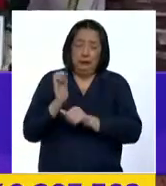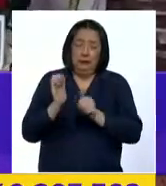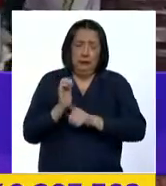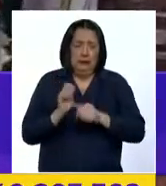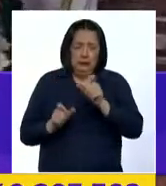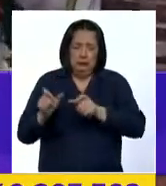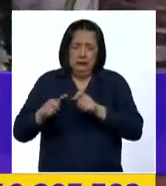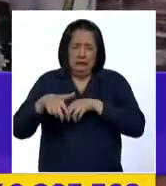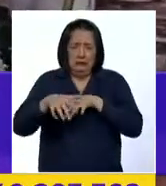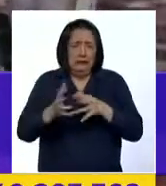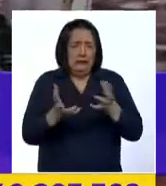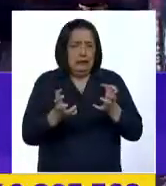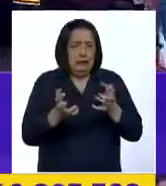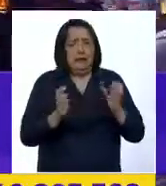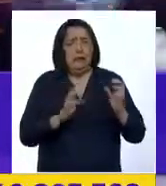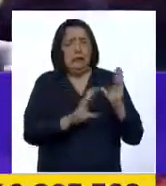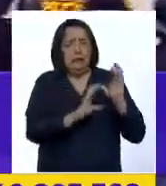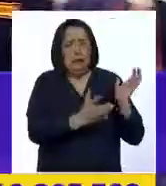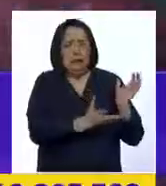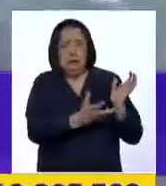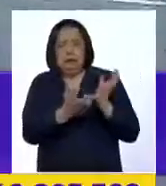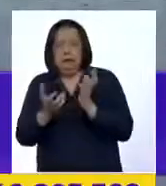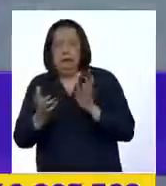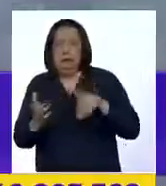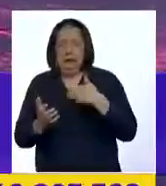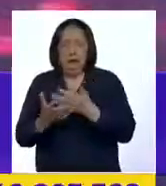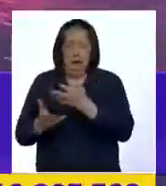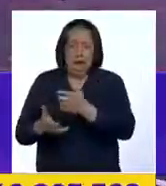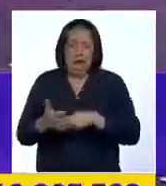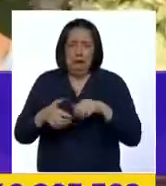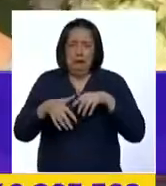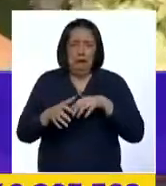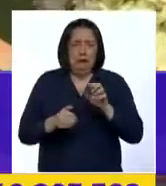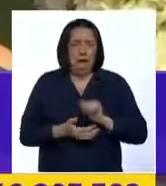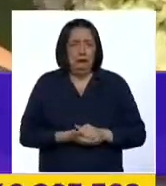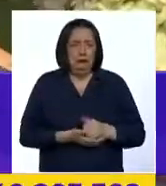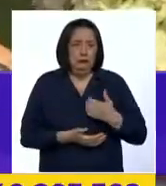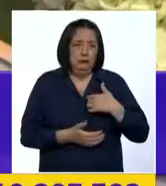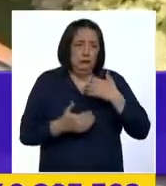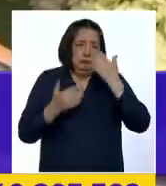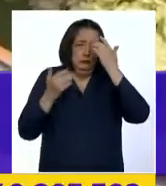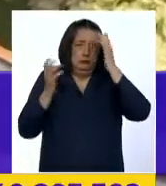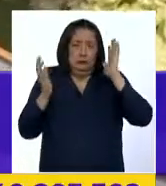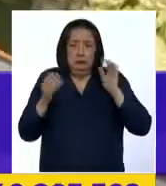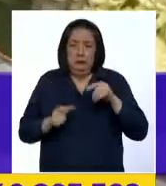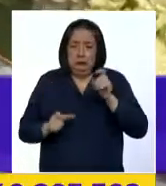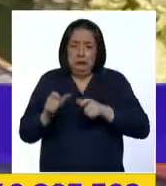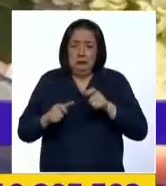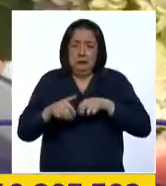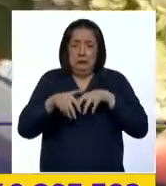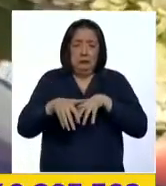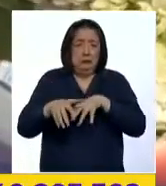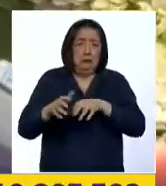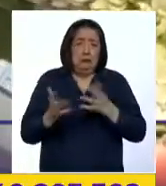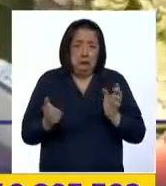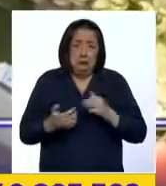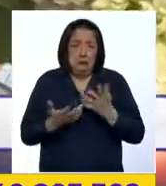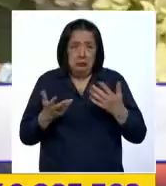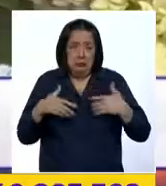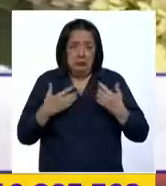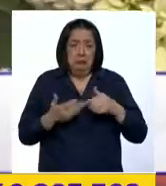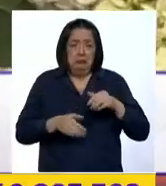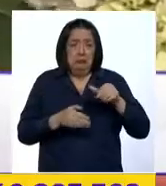manifestantes pretendieron llevar el ataúd al corazón de las protestas. No sé tampoco cómo los manifestantes han podido lograr